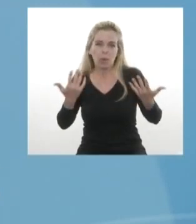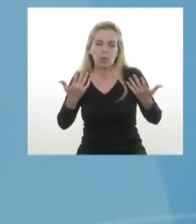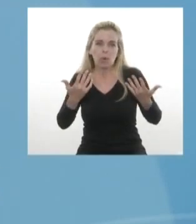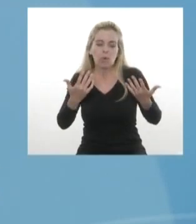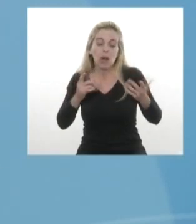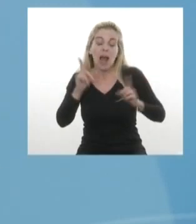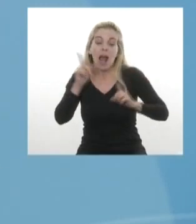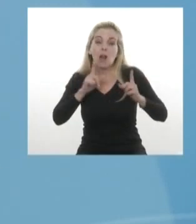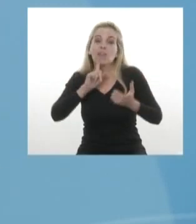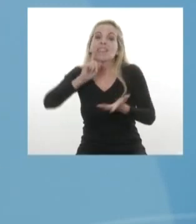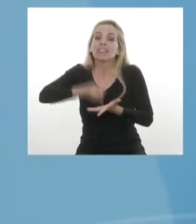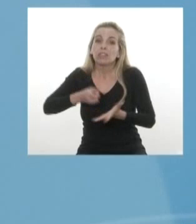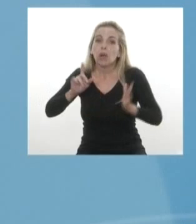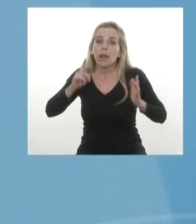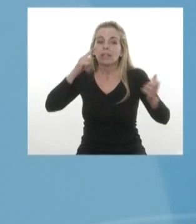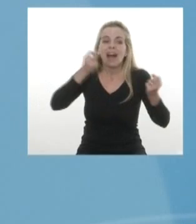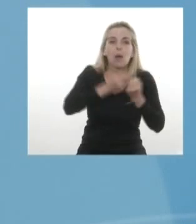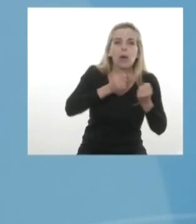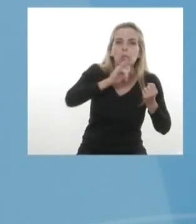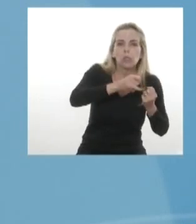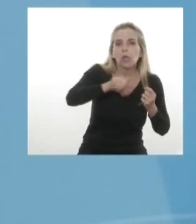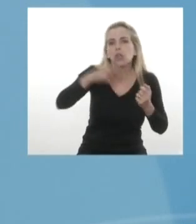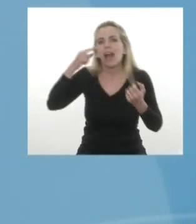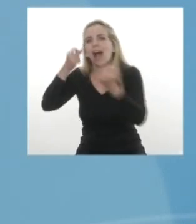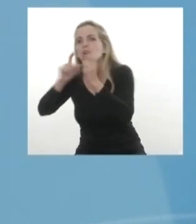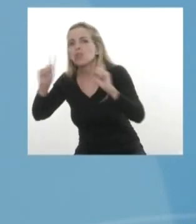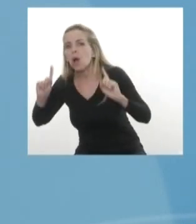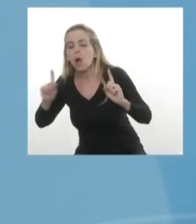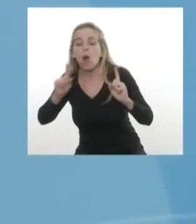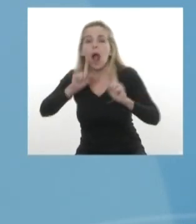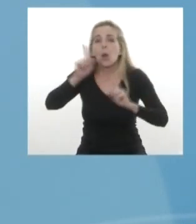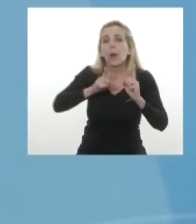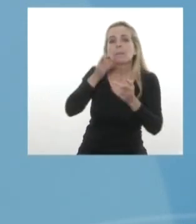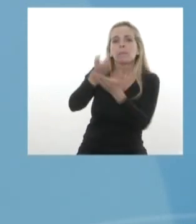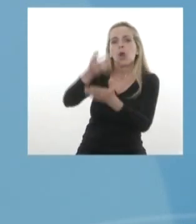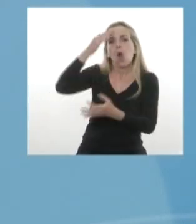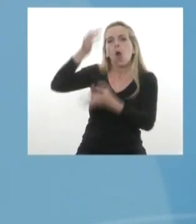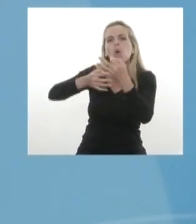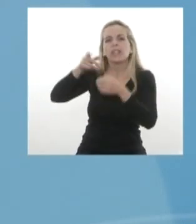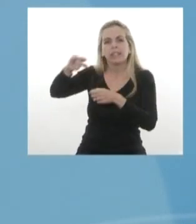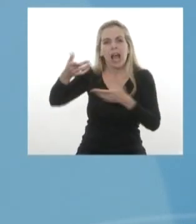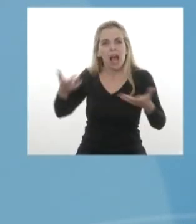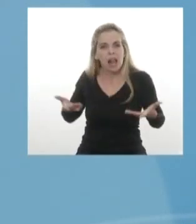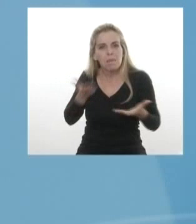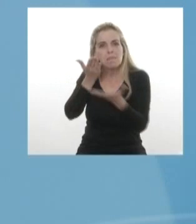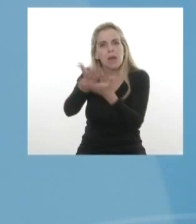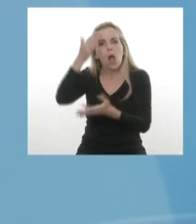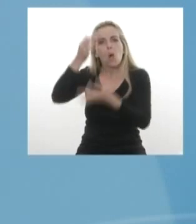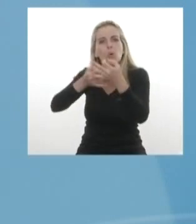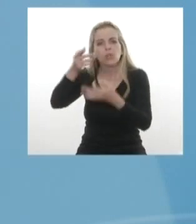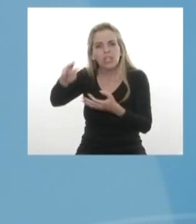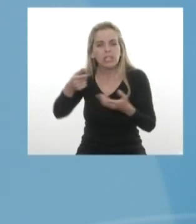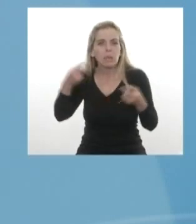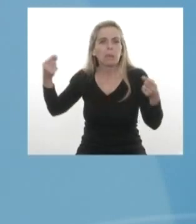no compartimos, algunas de las cuales fueron judicialmente avaladas, que debilitaron las acciones